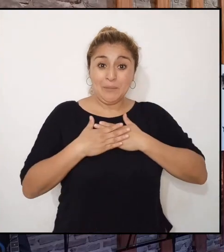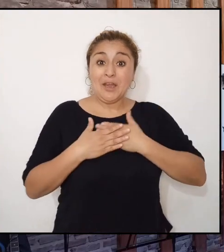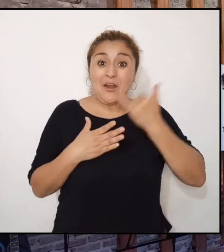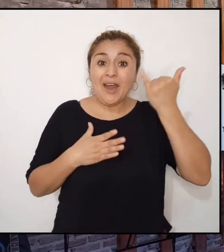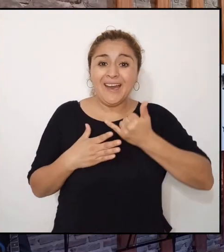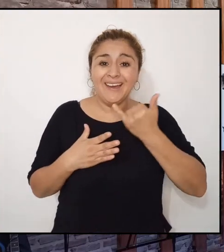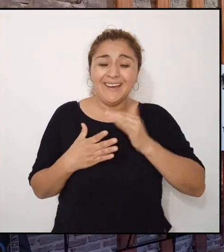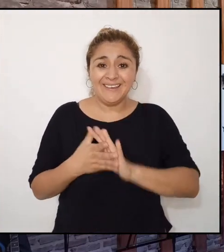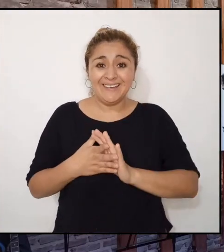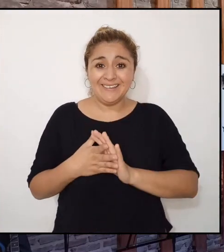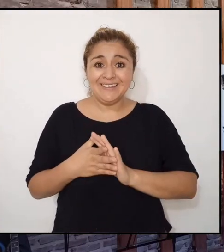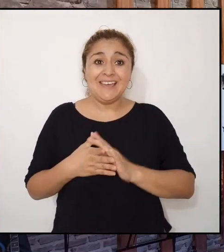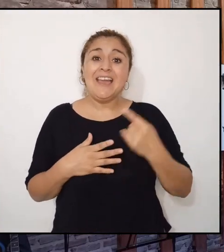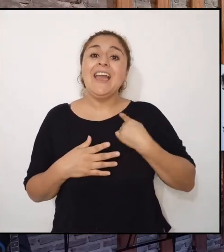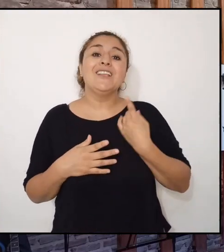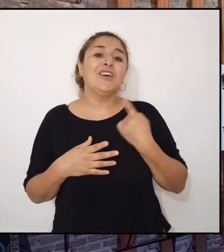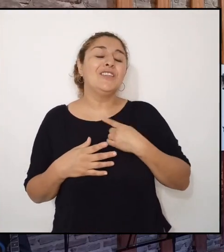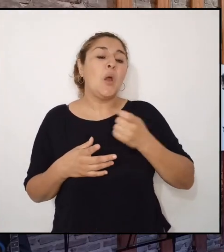venga a buscar.